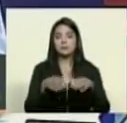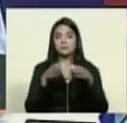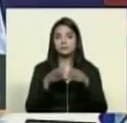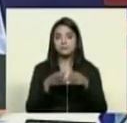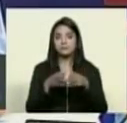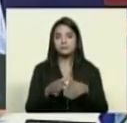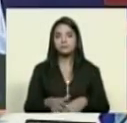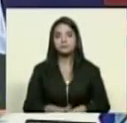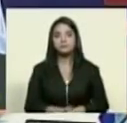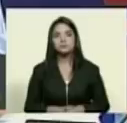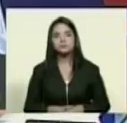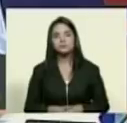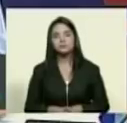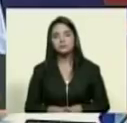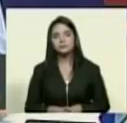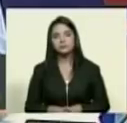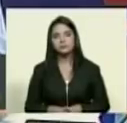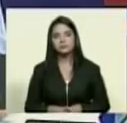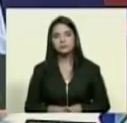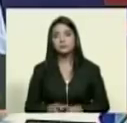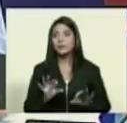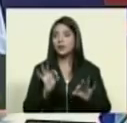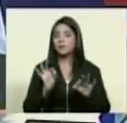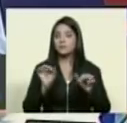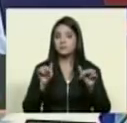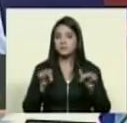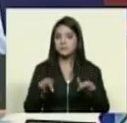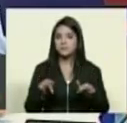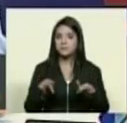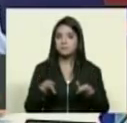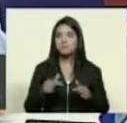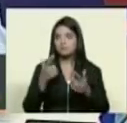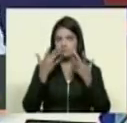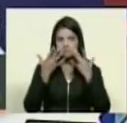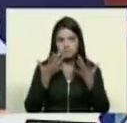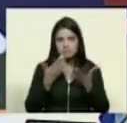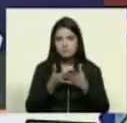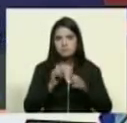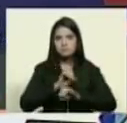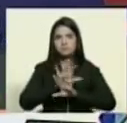en la Gran Bretaña. En este caso, es evidente que